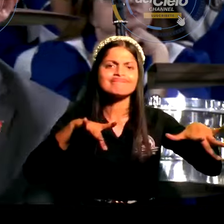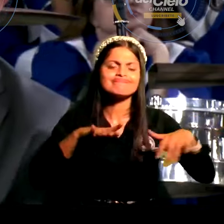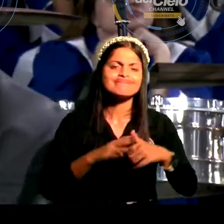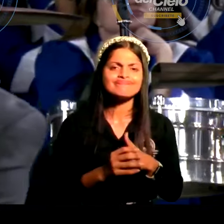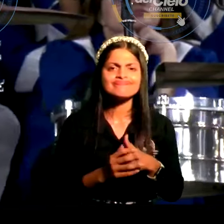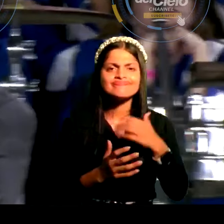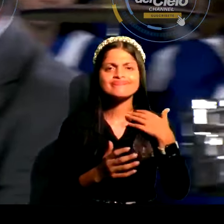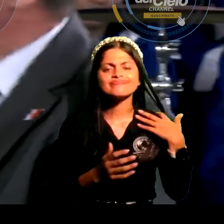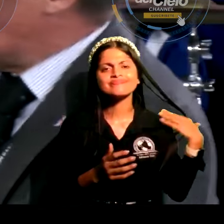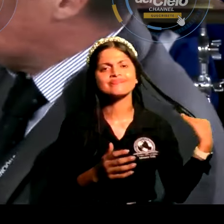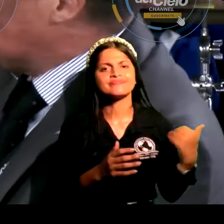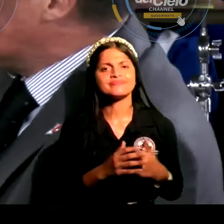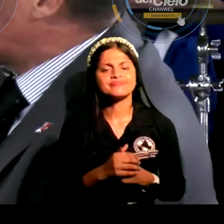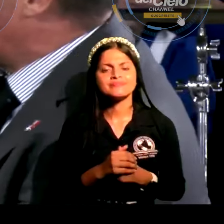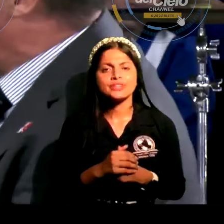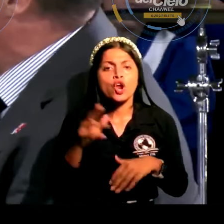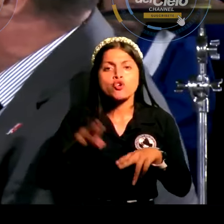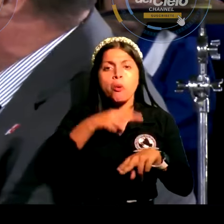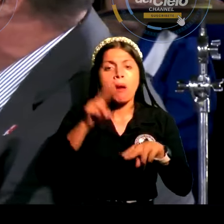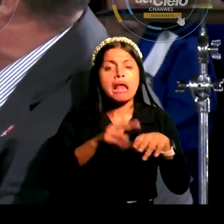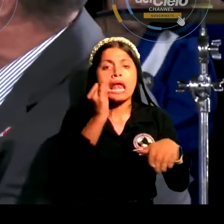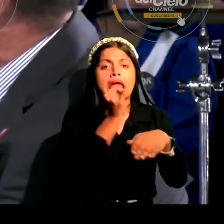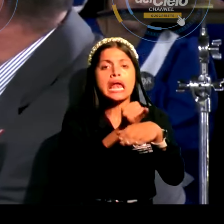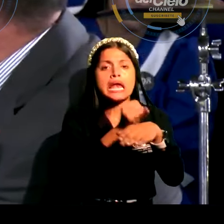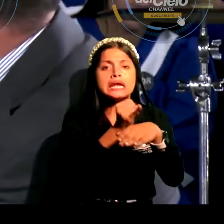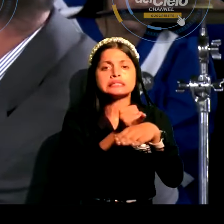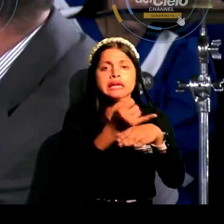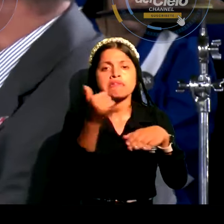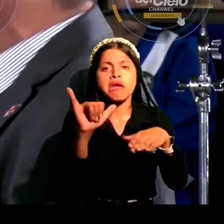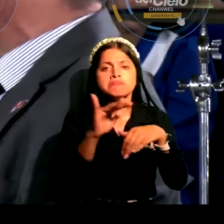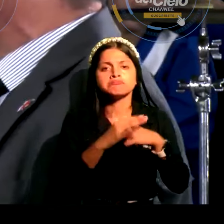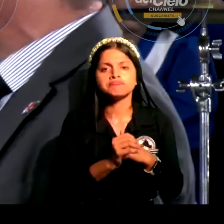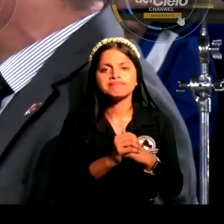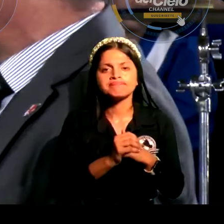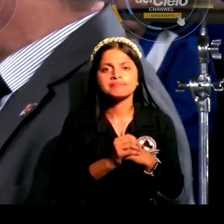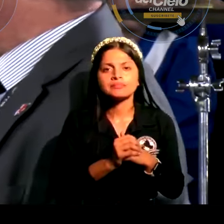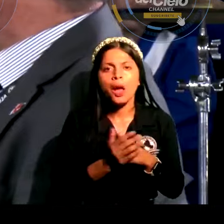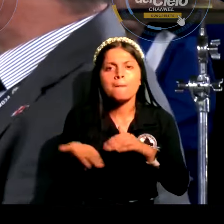una religión sin el Cristo vivo es una religión muerta.